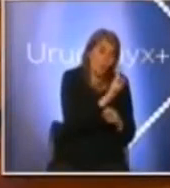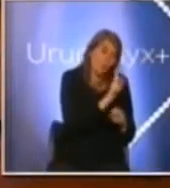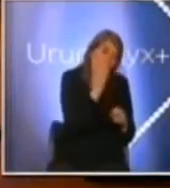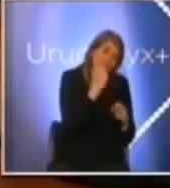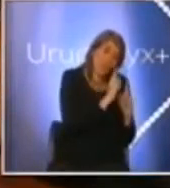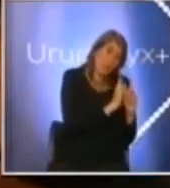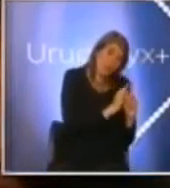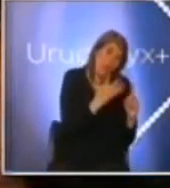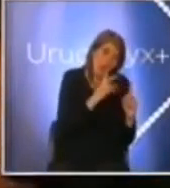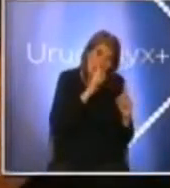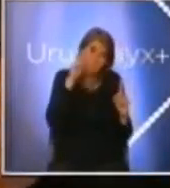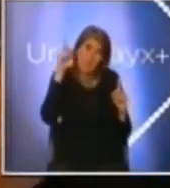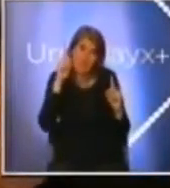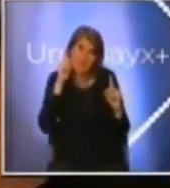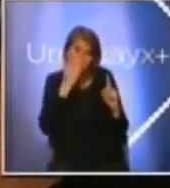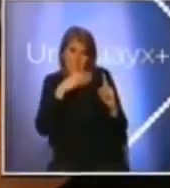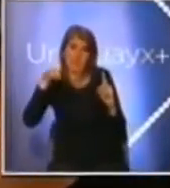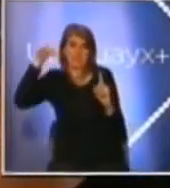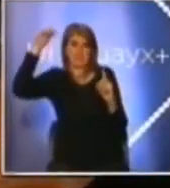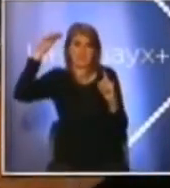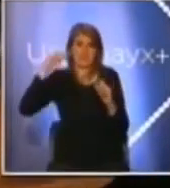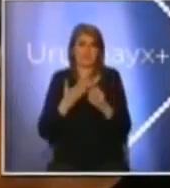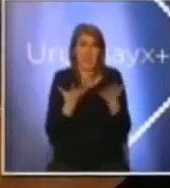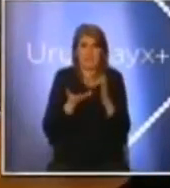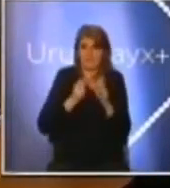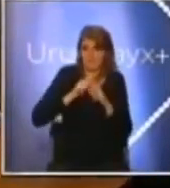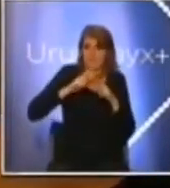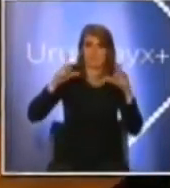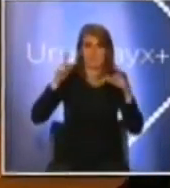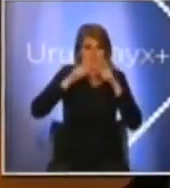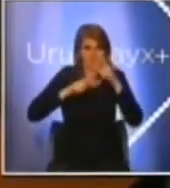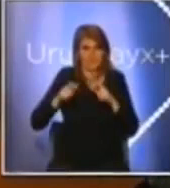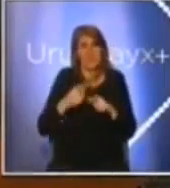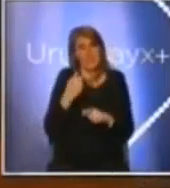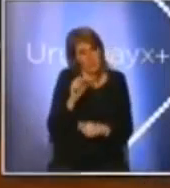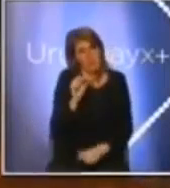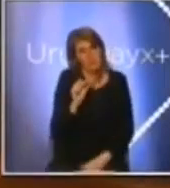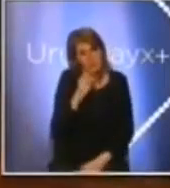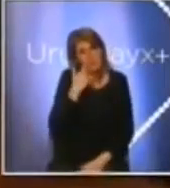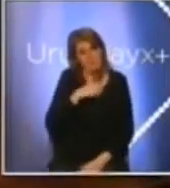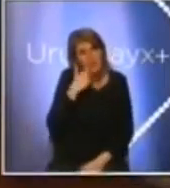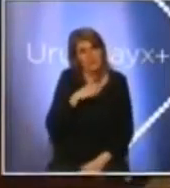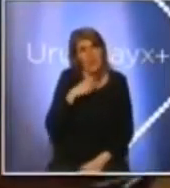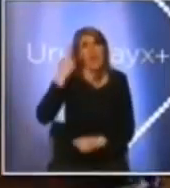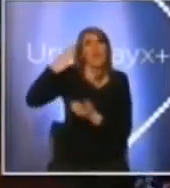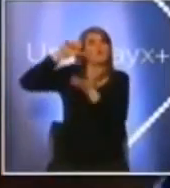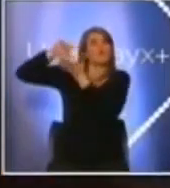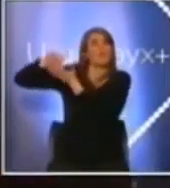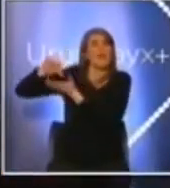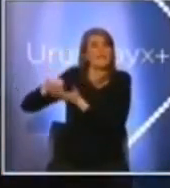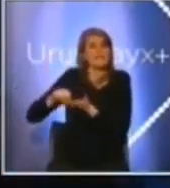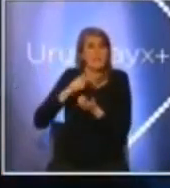población económicamente activa. Pese a ello, es una cifra pequeña comparada con países como